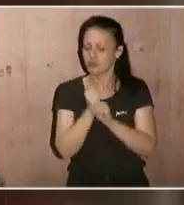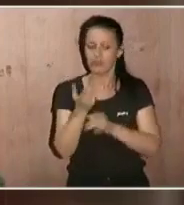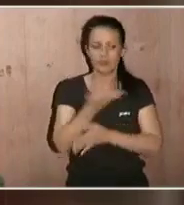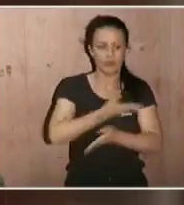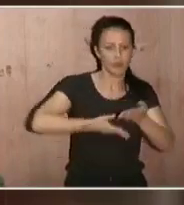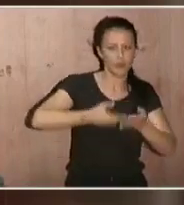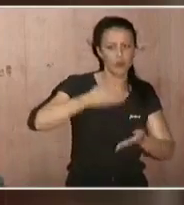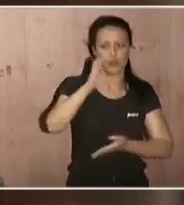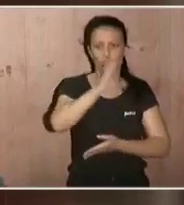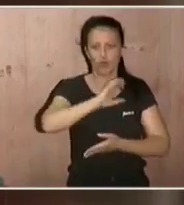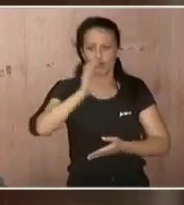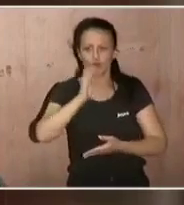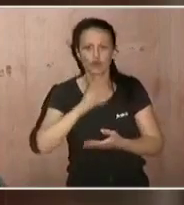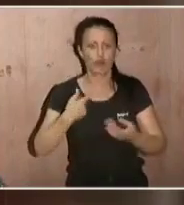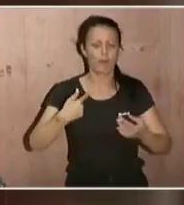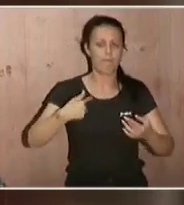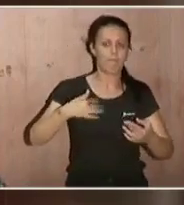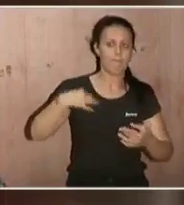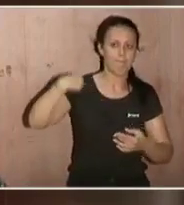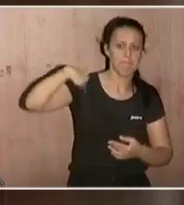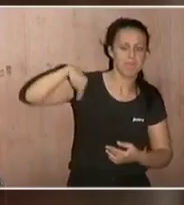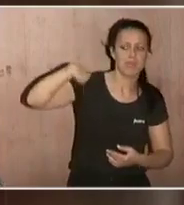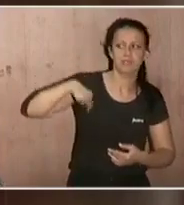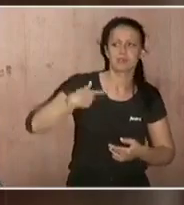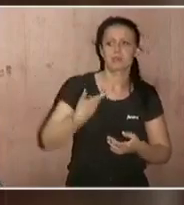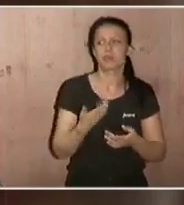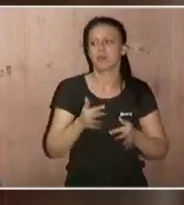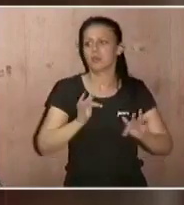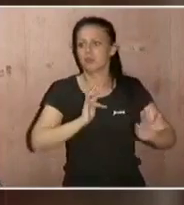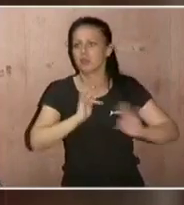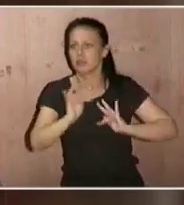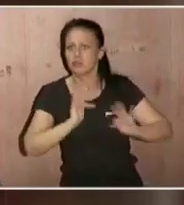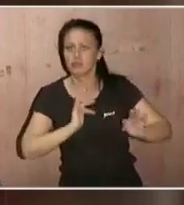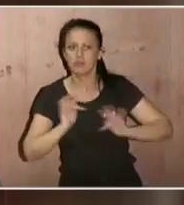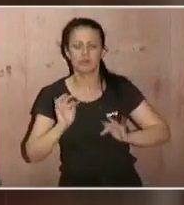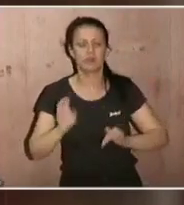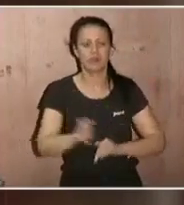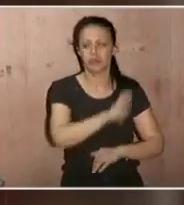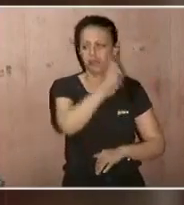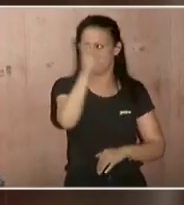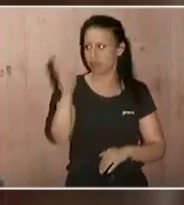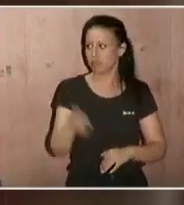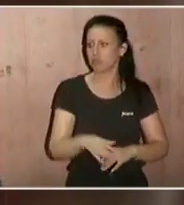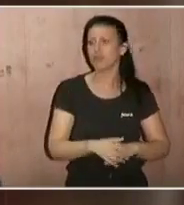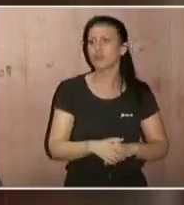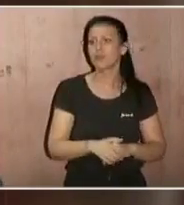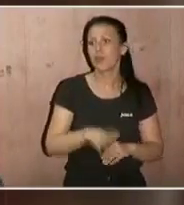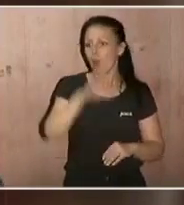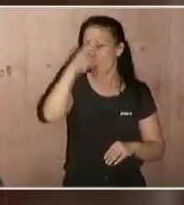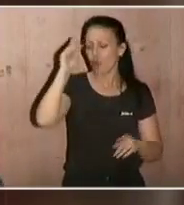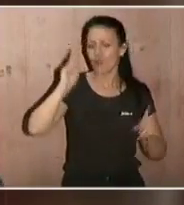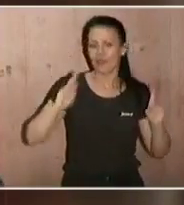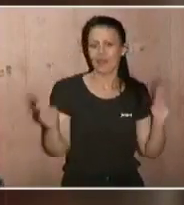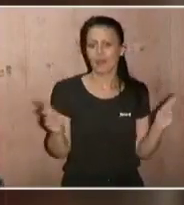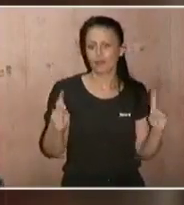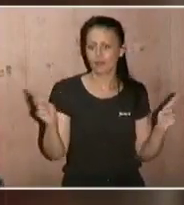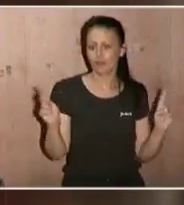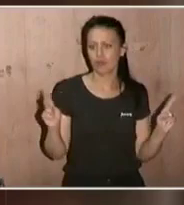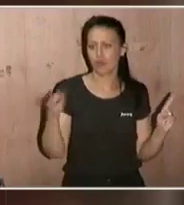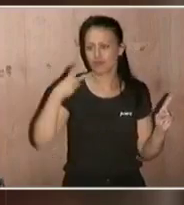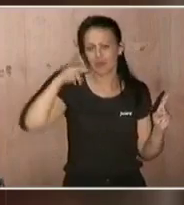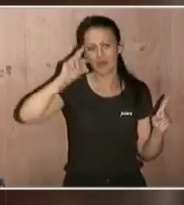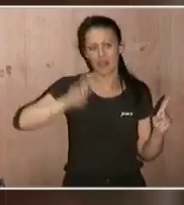de posgrado, máster y, programas de doctorado. Sin olvidar esa otra